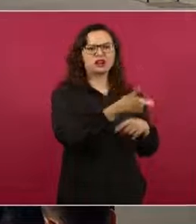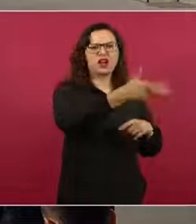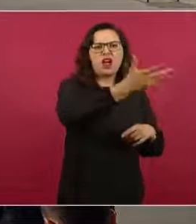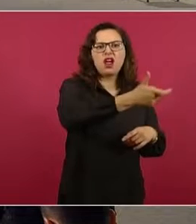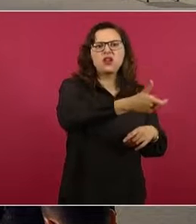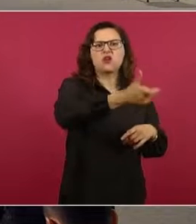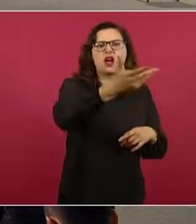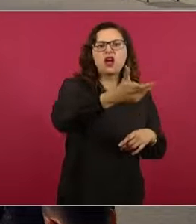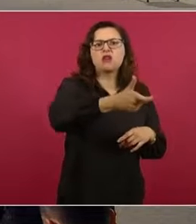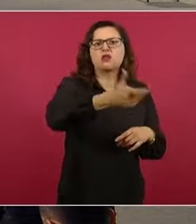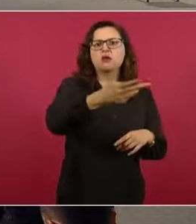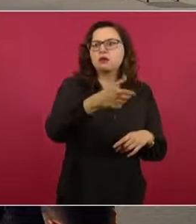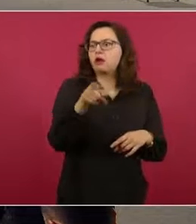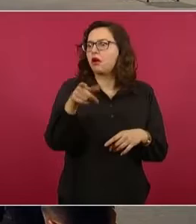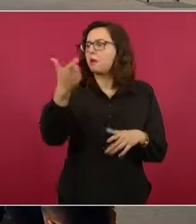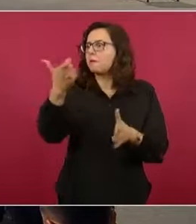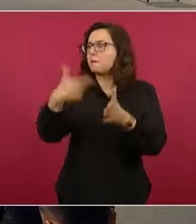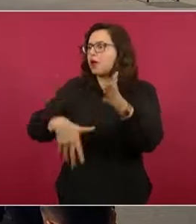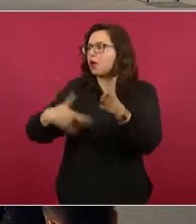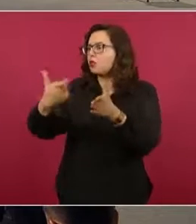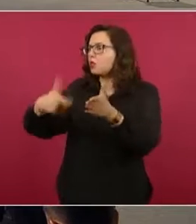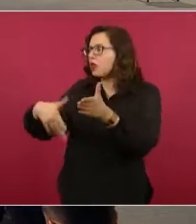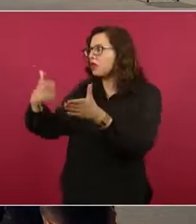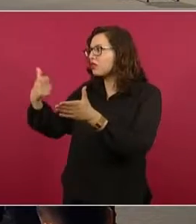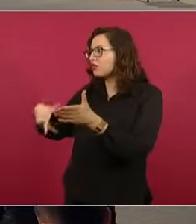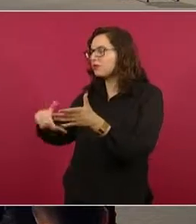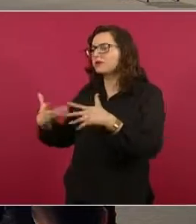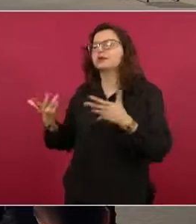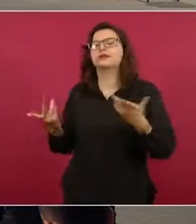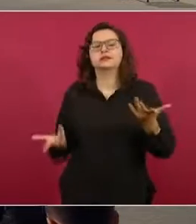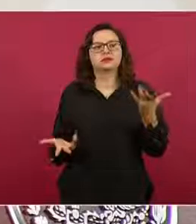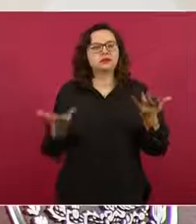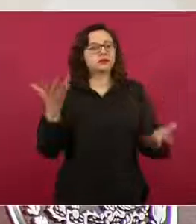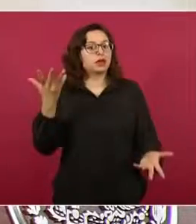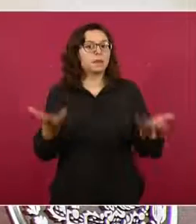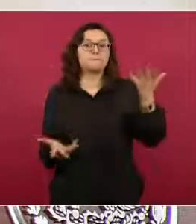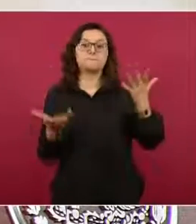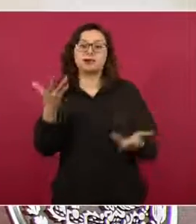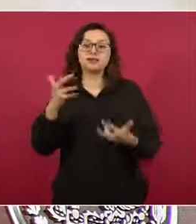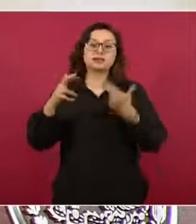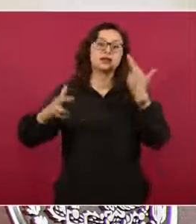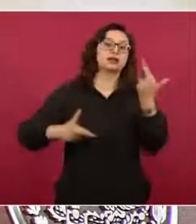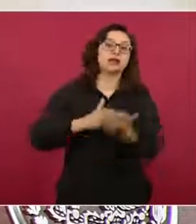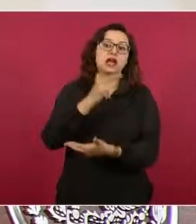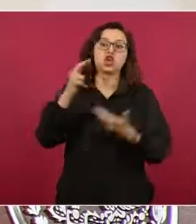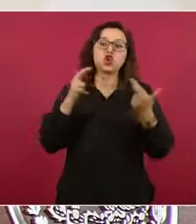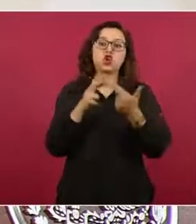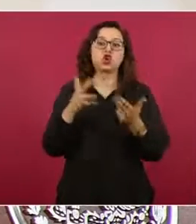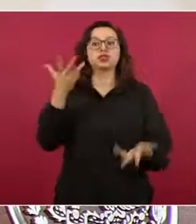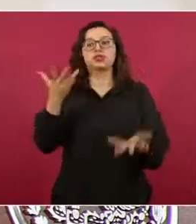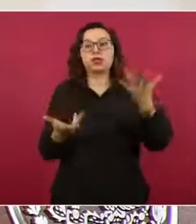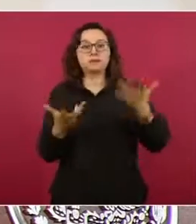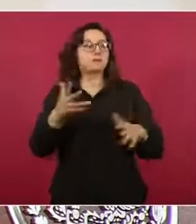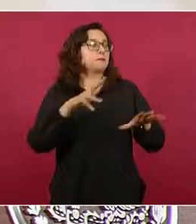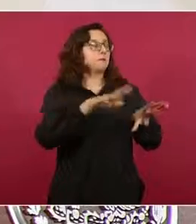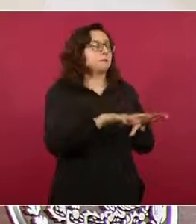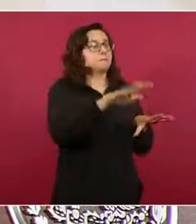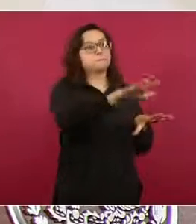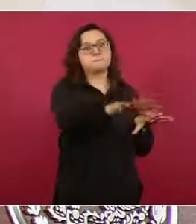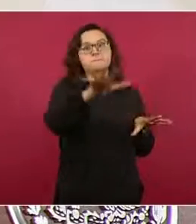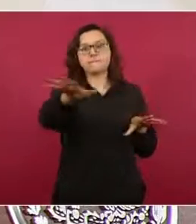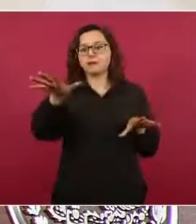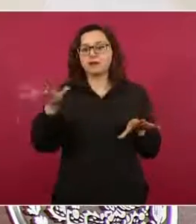que la diferencia a veces no está en las marcas o las franquicias, sino hay que ver en cada zona, y la app la